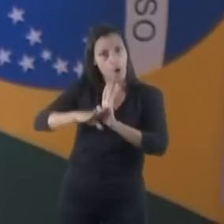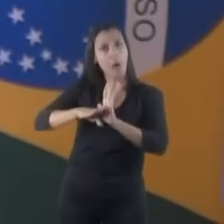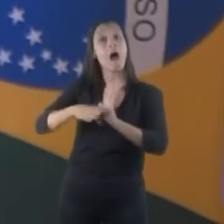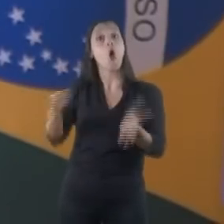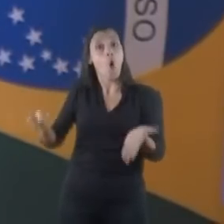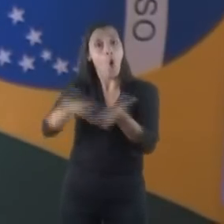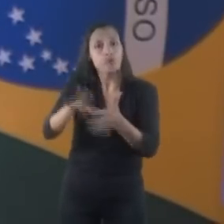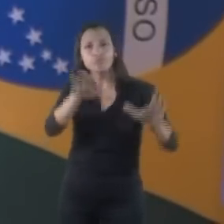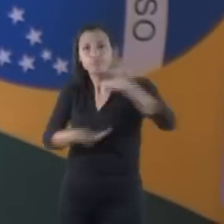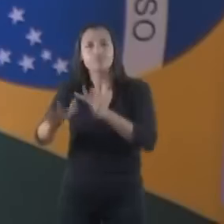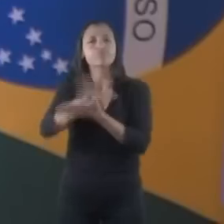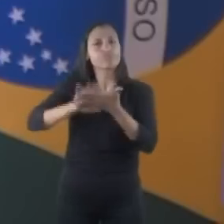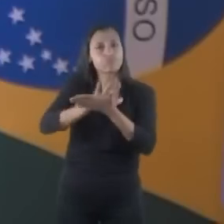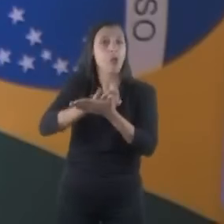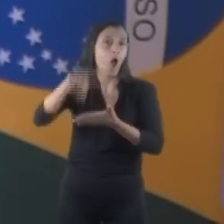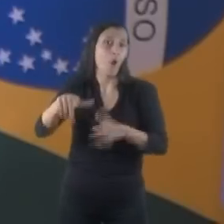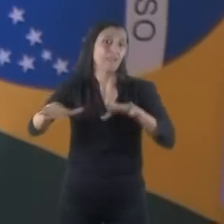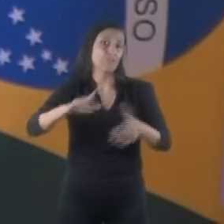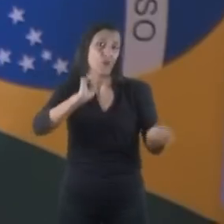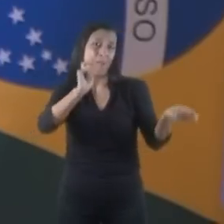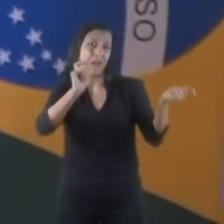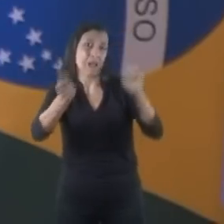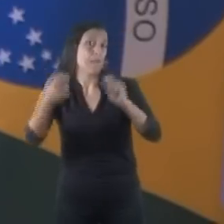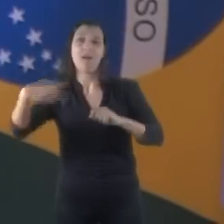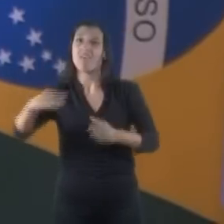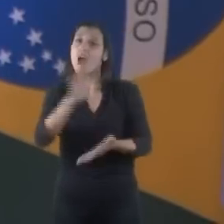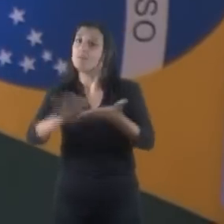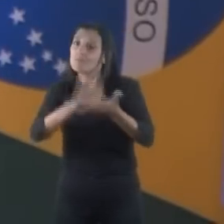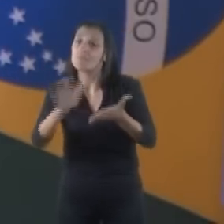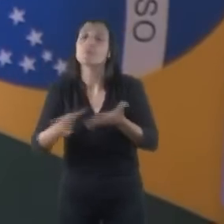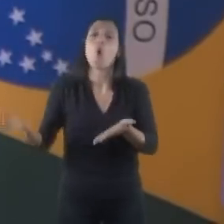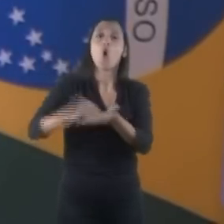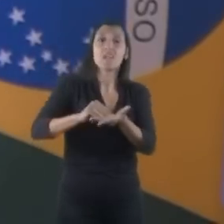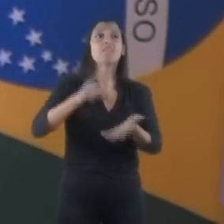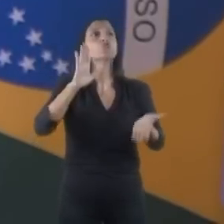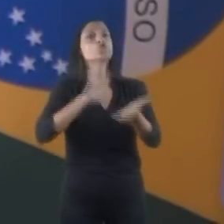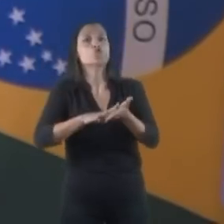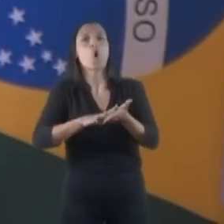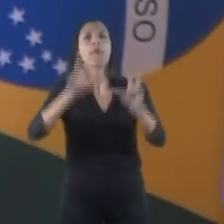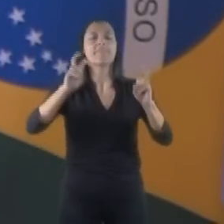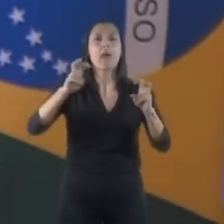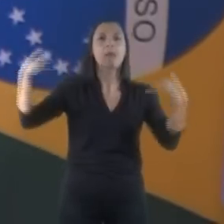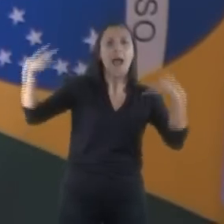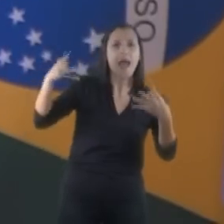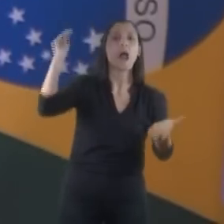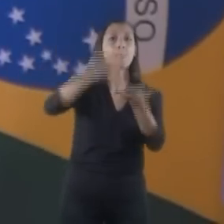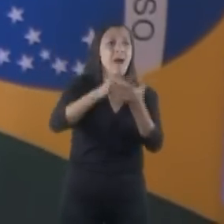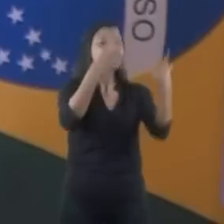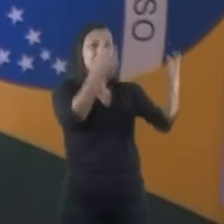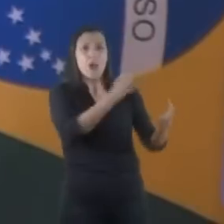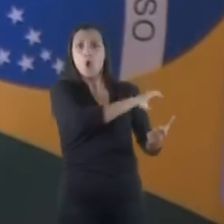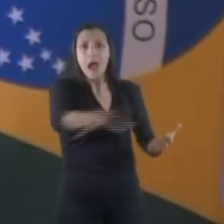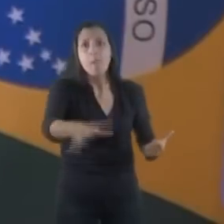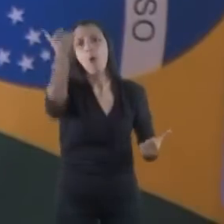Porque objetivamente las condiciones han cambiado. No solamente la guerra, sino la sequía. Y saber que